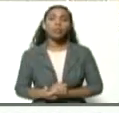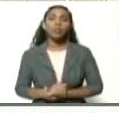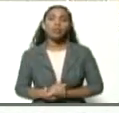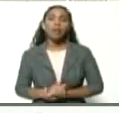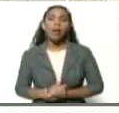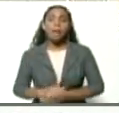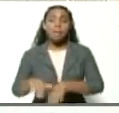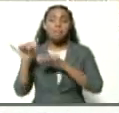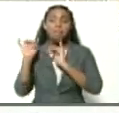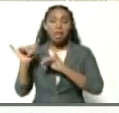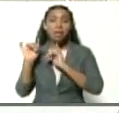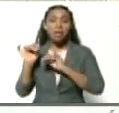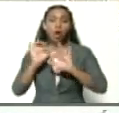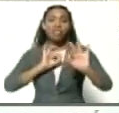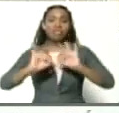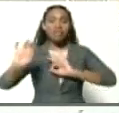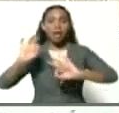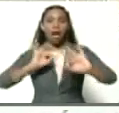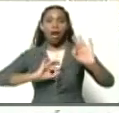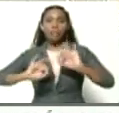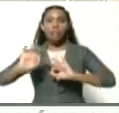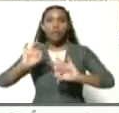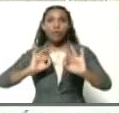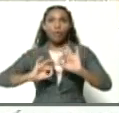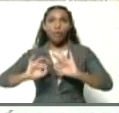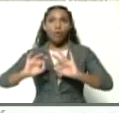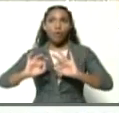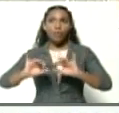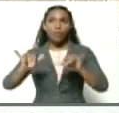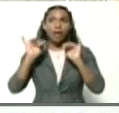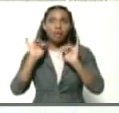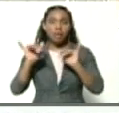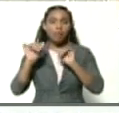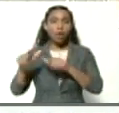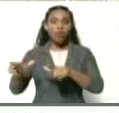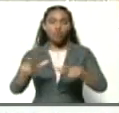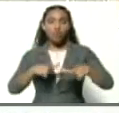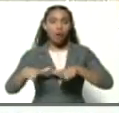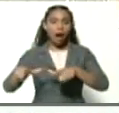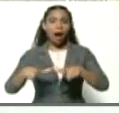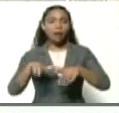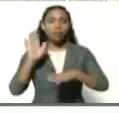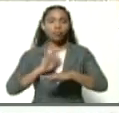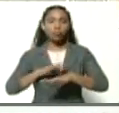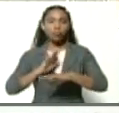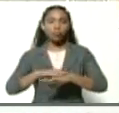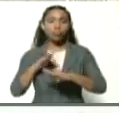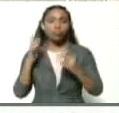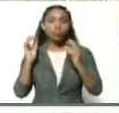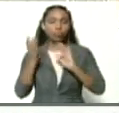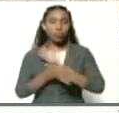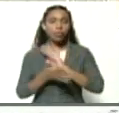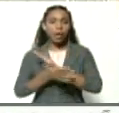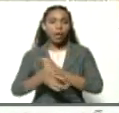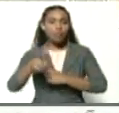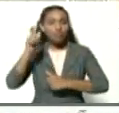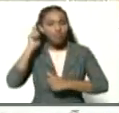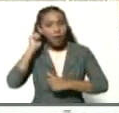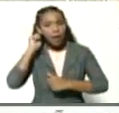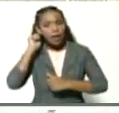desde el mismo teatro de operaciones, desde el mismo lugar de los acontecimientos, Madeleine